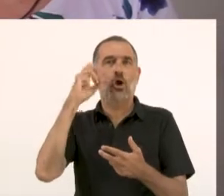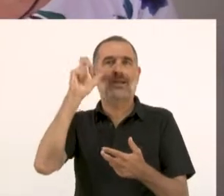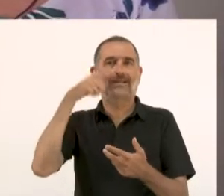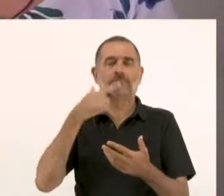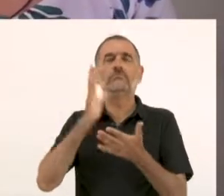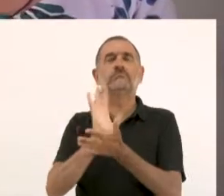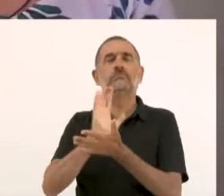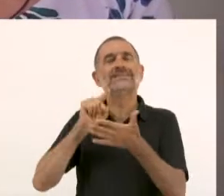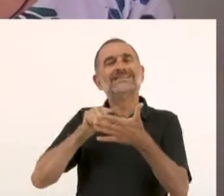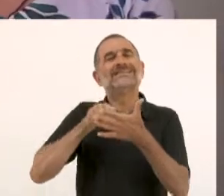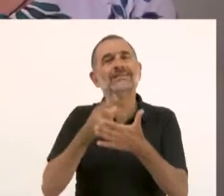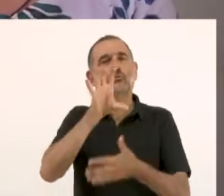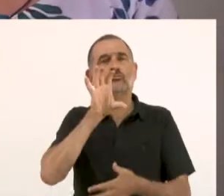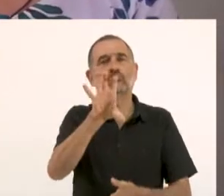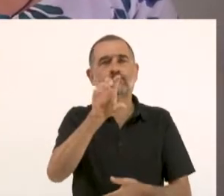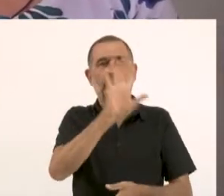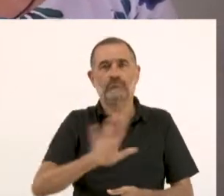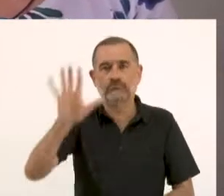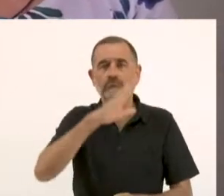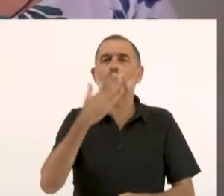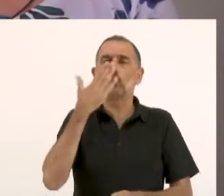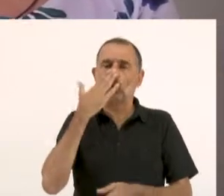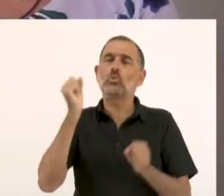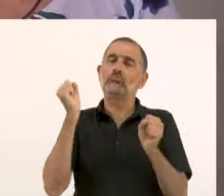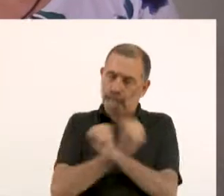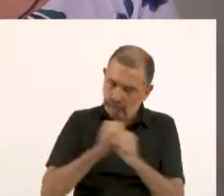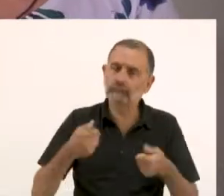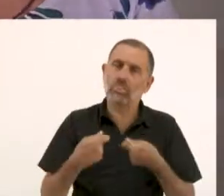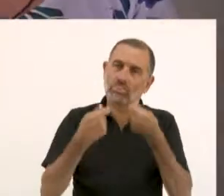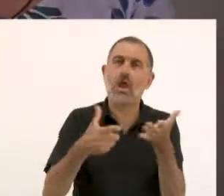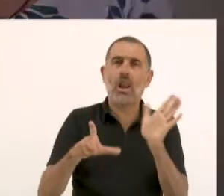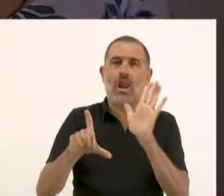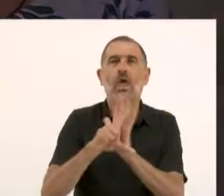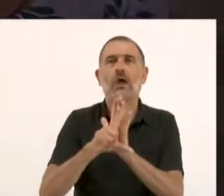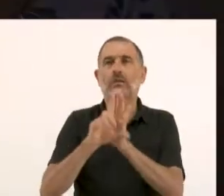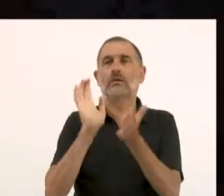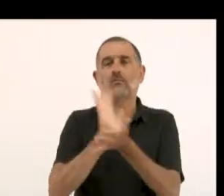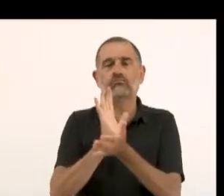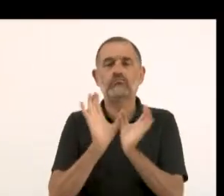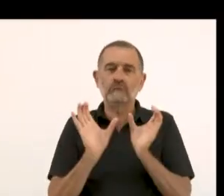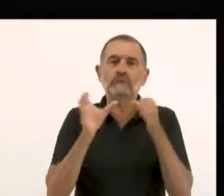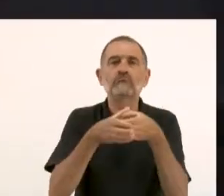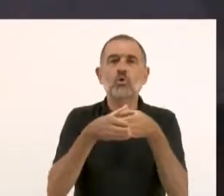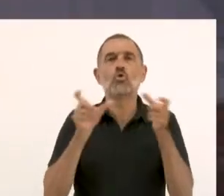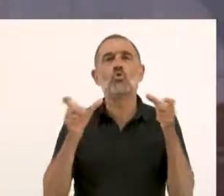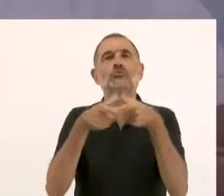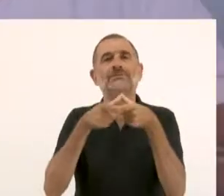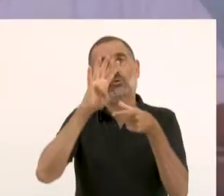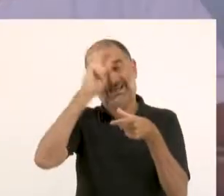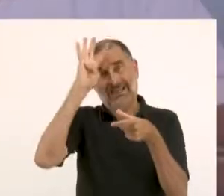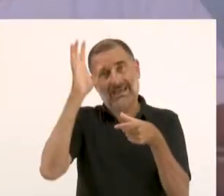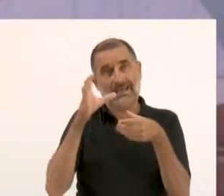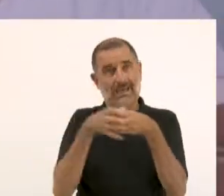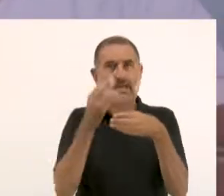ya reglamentar una ley que es de la conformación de un consejo de pueblos indígenas. Es